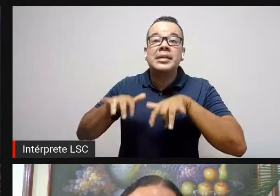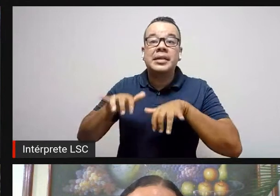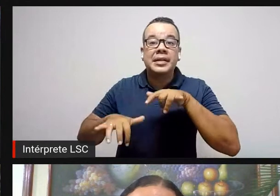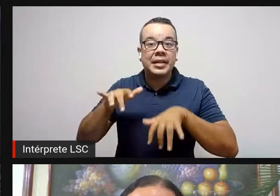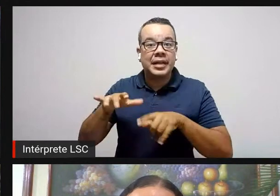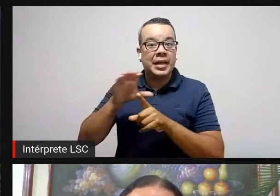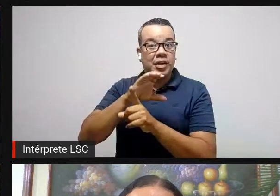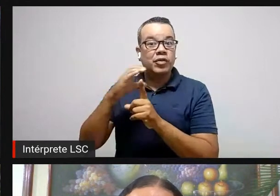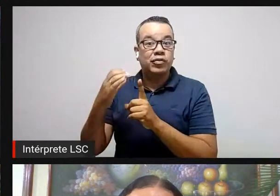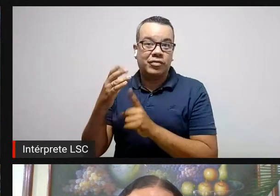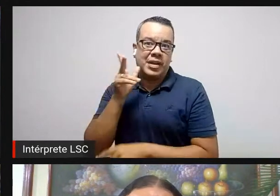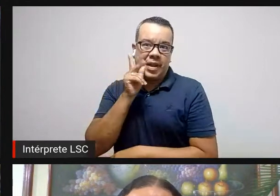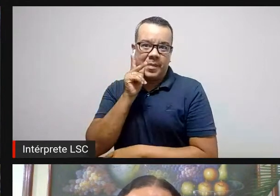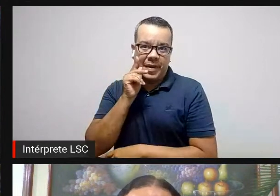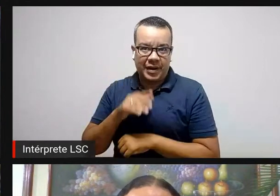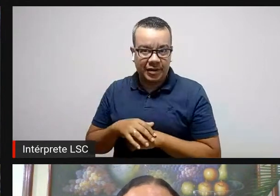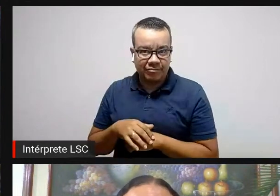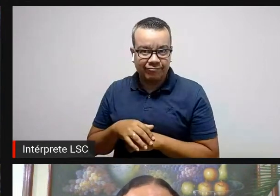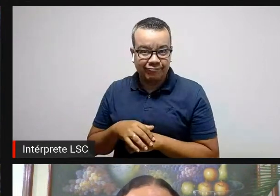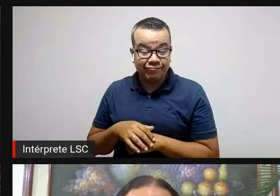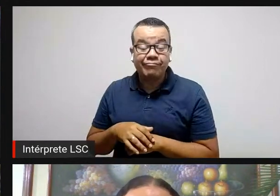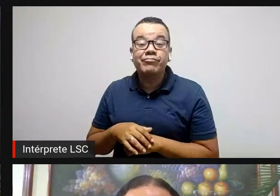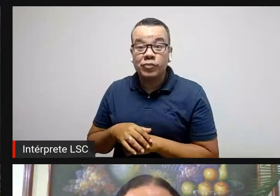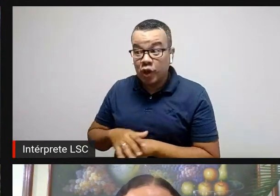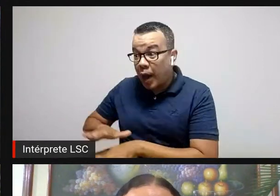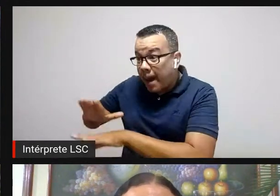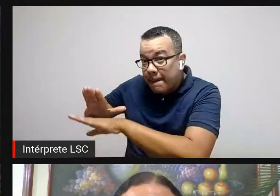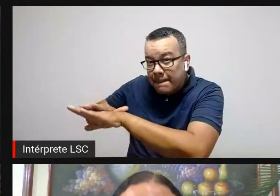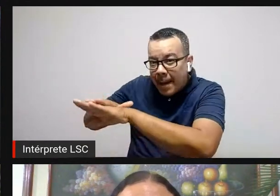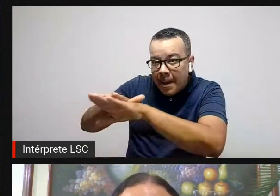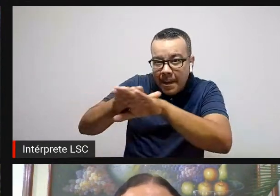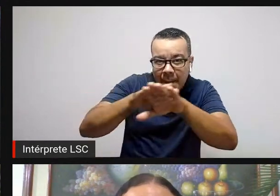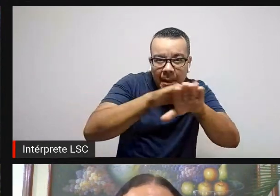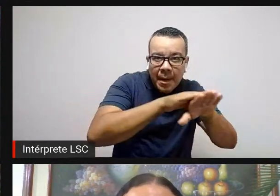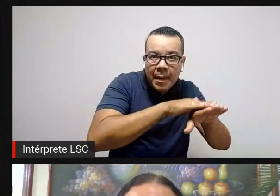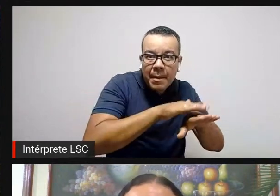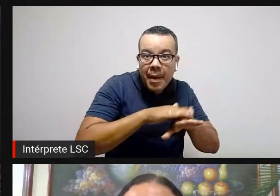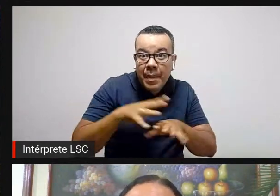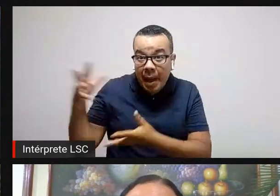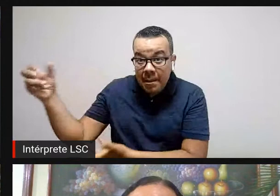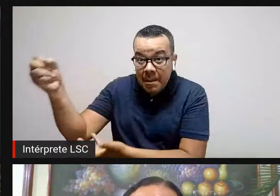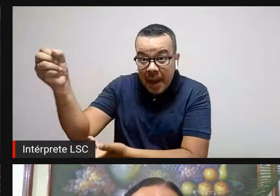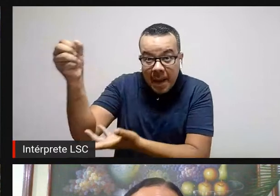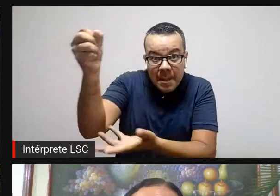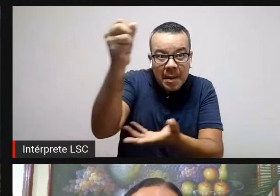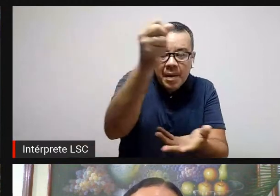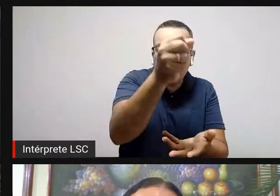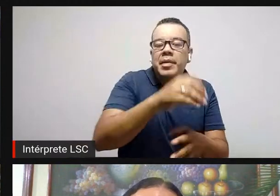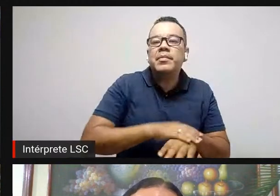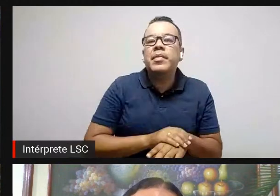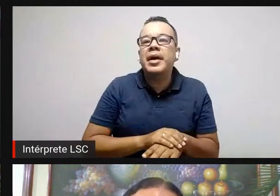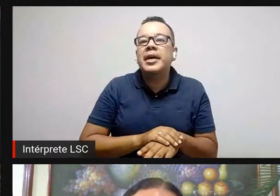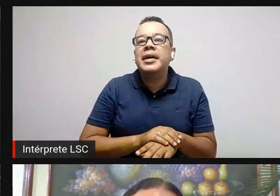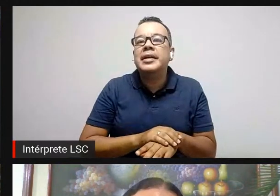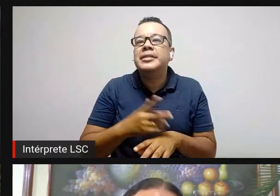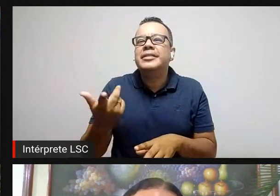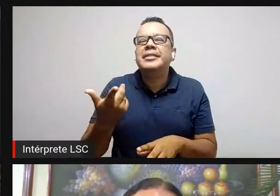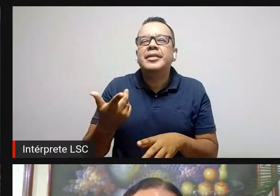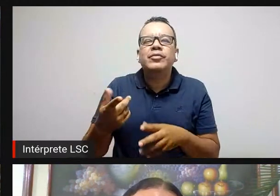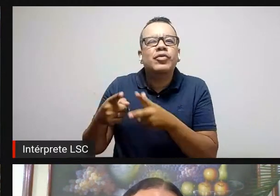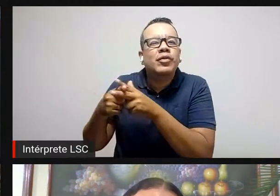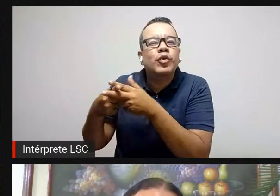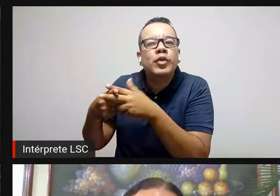la convocatoria de estímulos, un taller muy bonito que se realizó en la vereda Mundo Nuevo, se llamaba Tejiendo